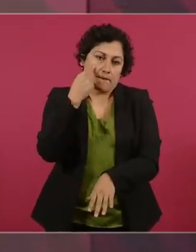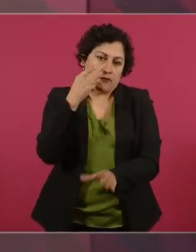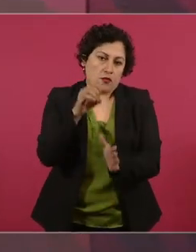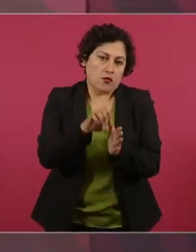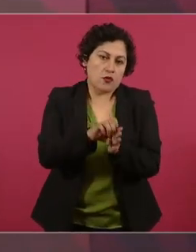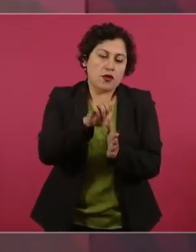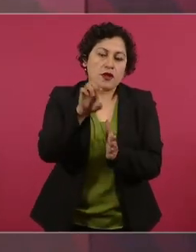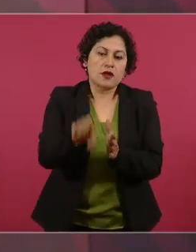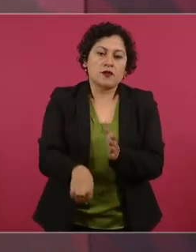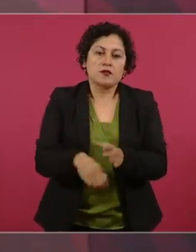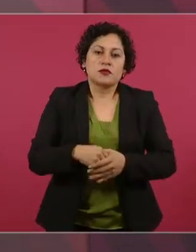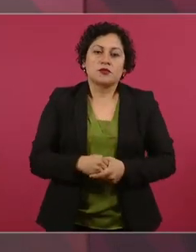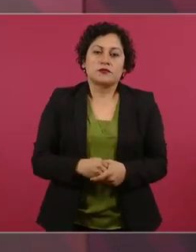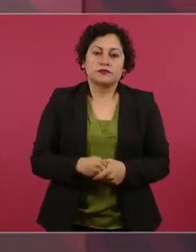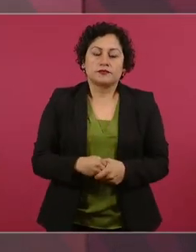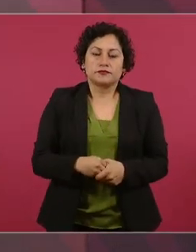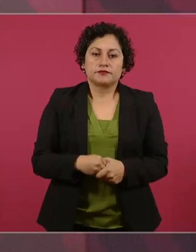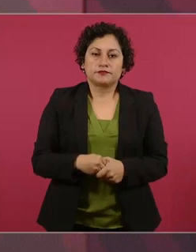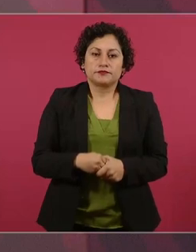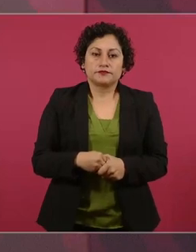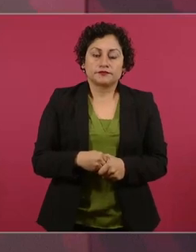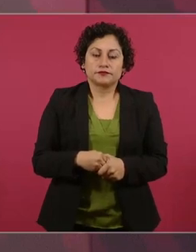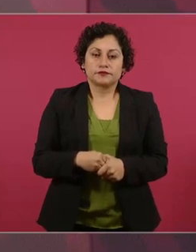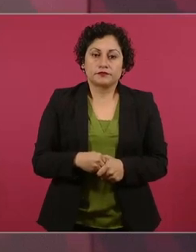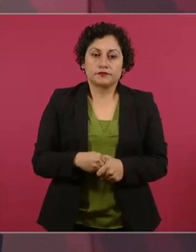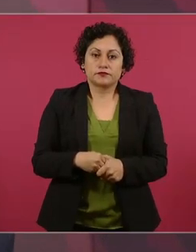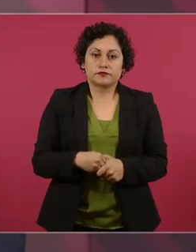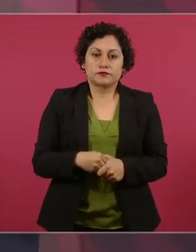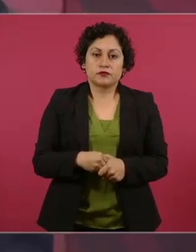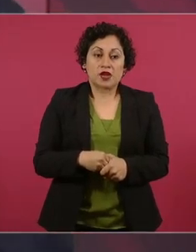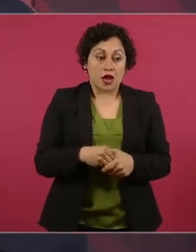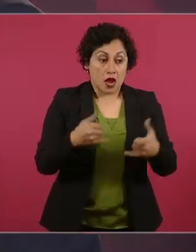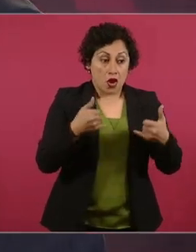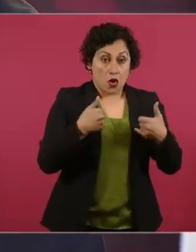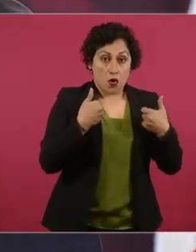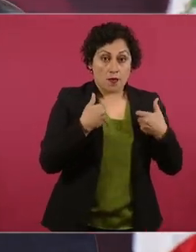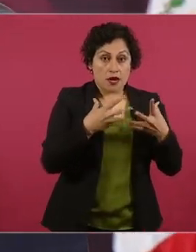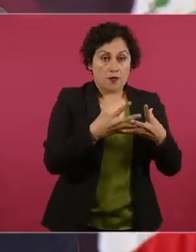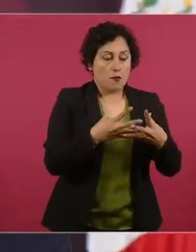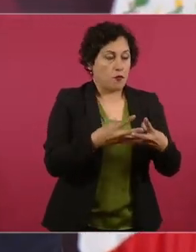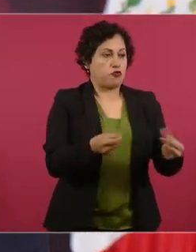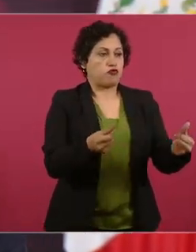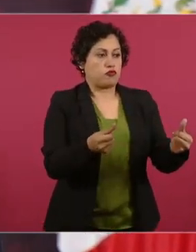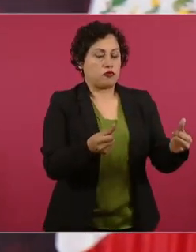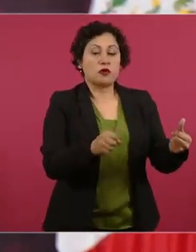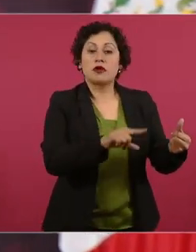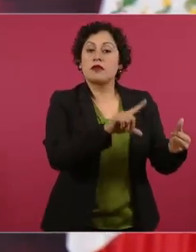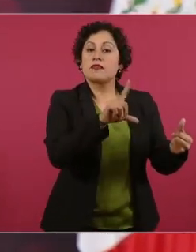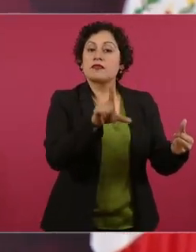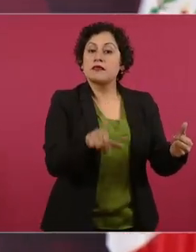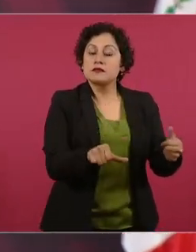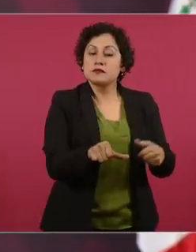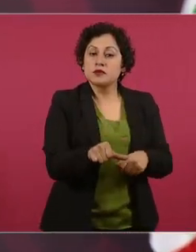que después de la desaparición de los jóvenes interviene